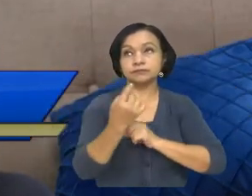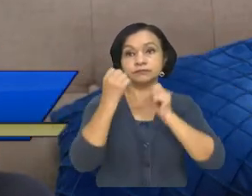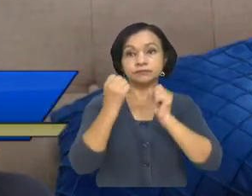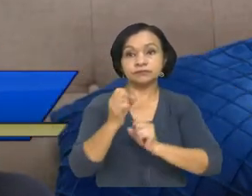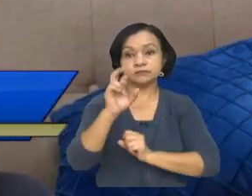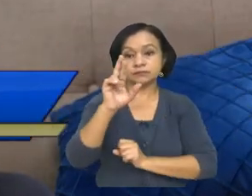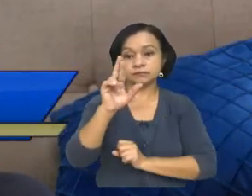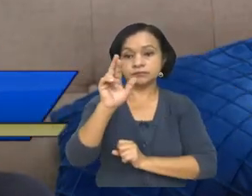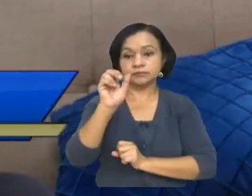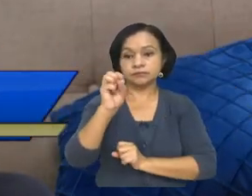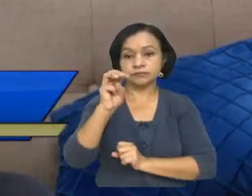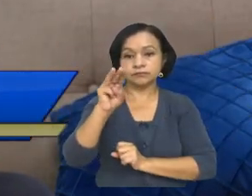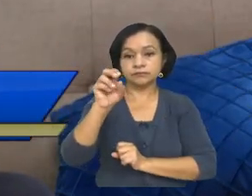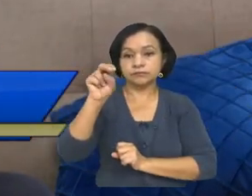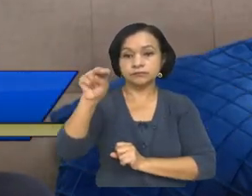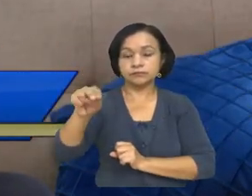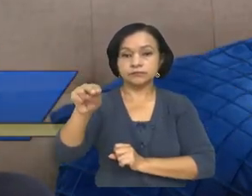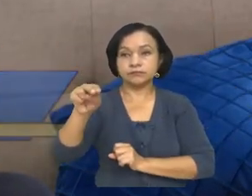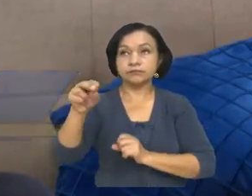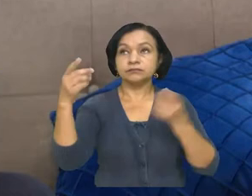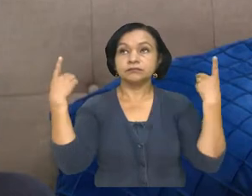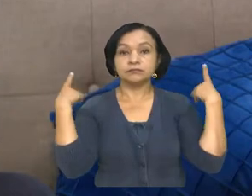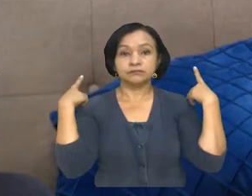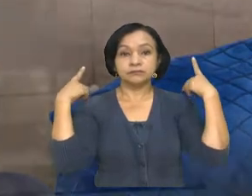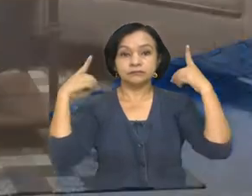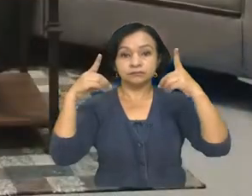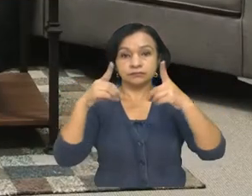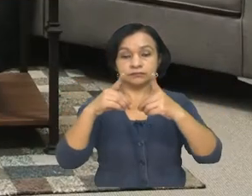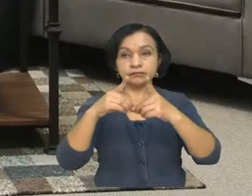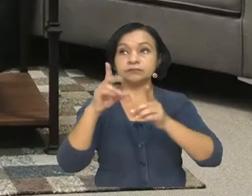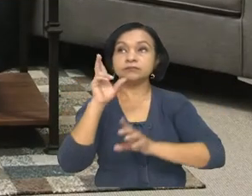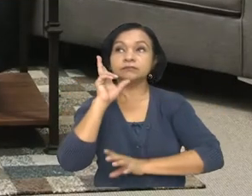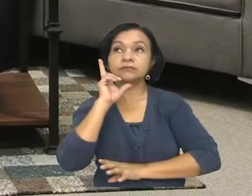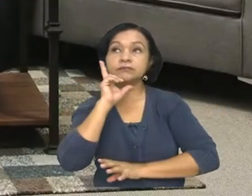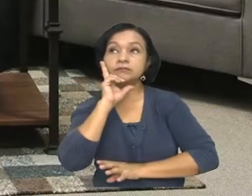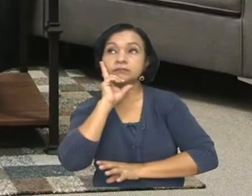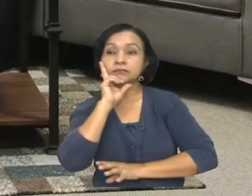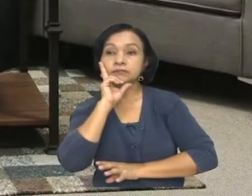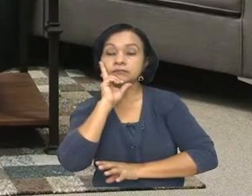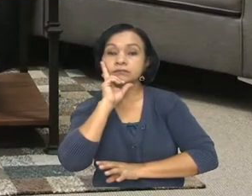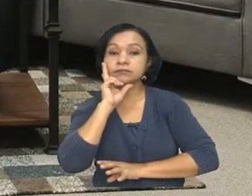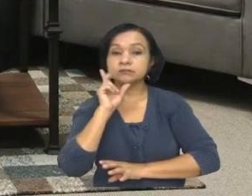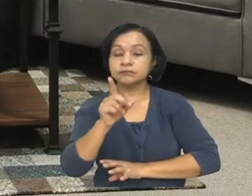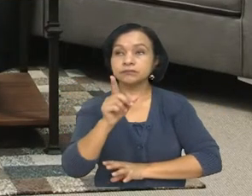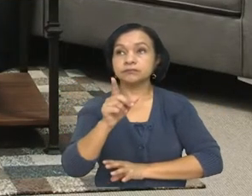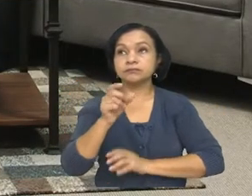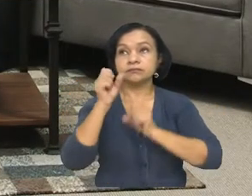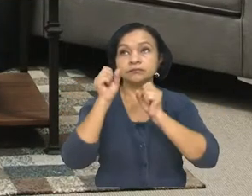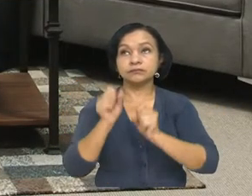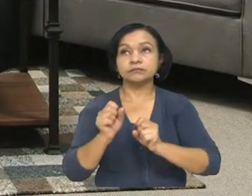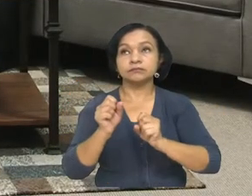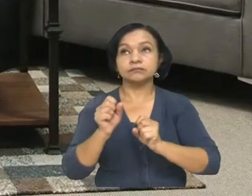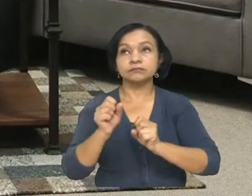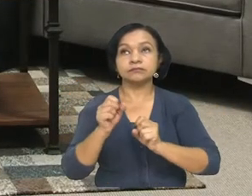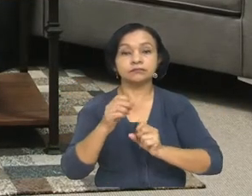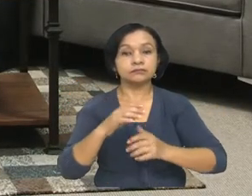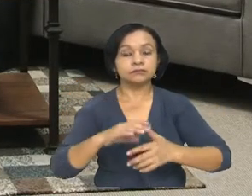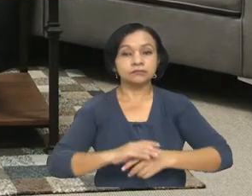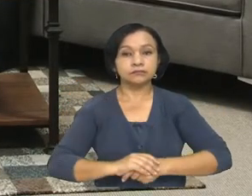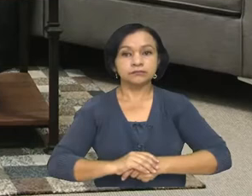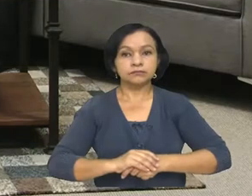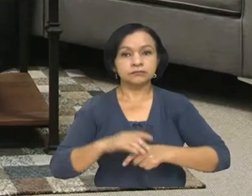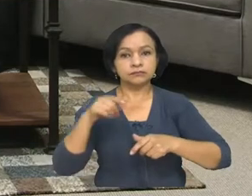Ramón Rodríguez. Él es el director del Teatro Nacional Rubén Darío y a su vez es un sobreviviente